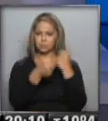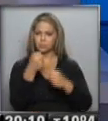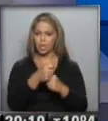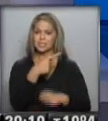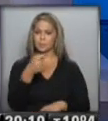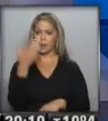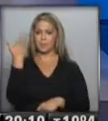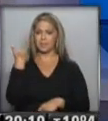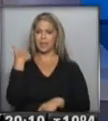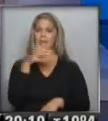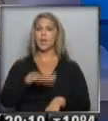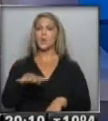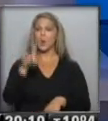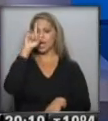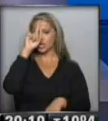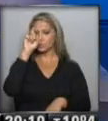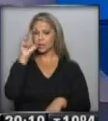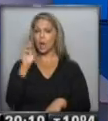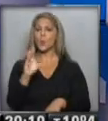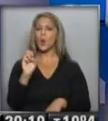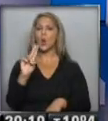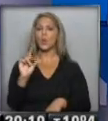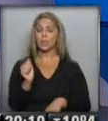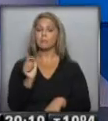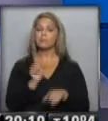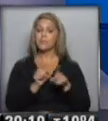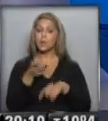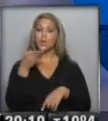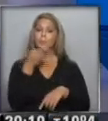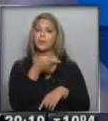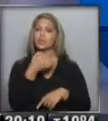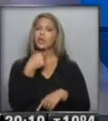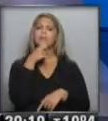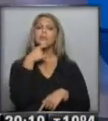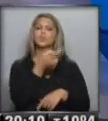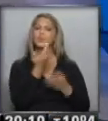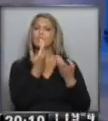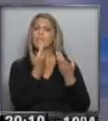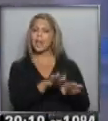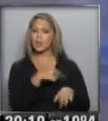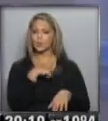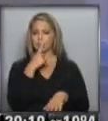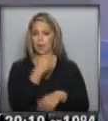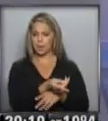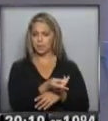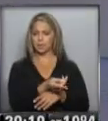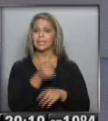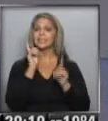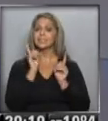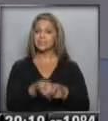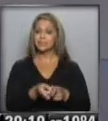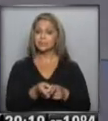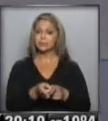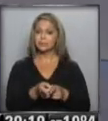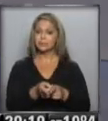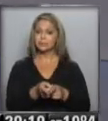la semana pasada en el Borda. Así es, hubo pedidos de renuncia para el jefe de gobierno porteño Mauricio Macri y también, mejor